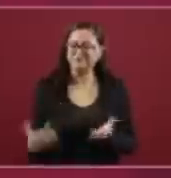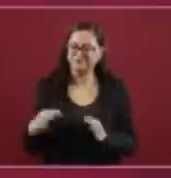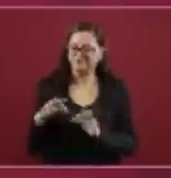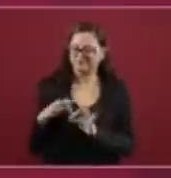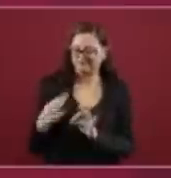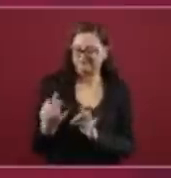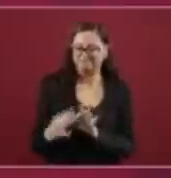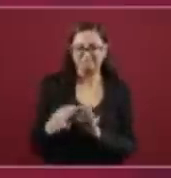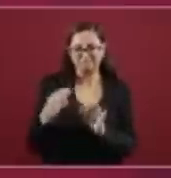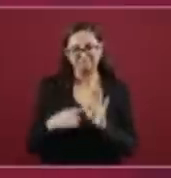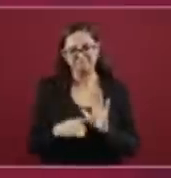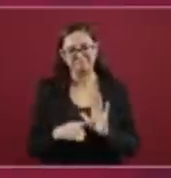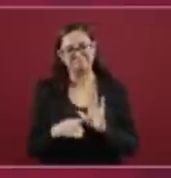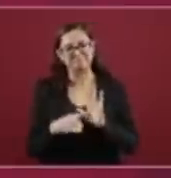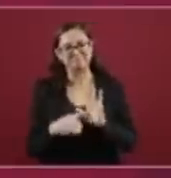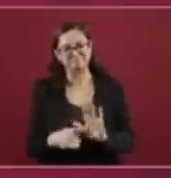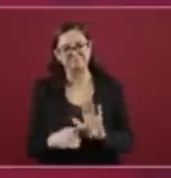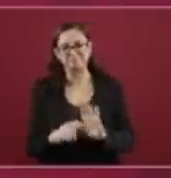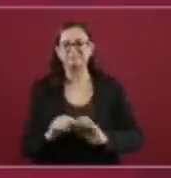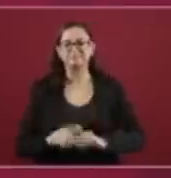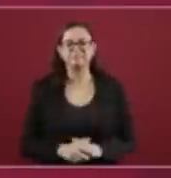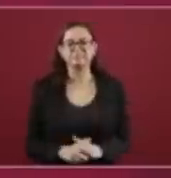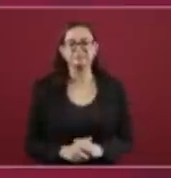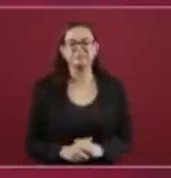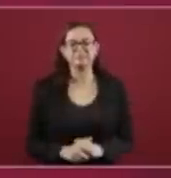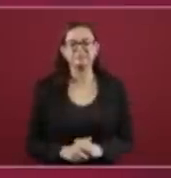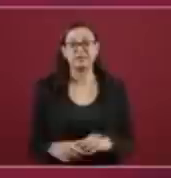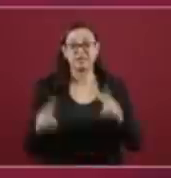ponemos en contexto este tema,